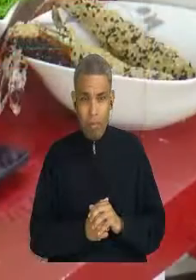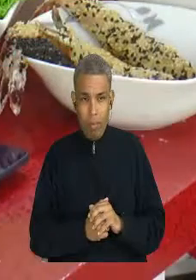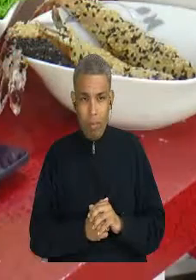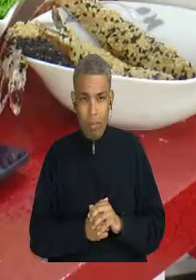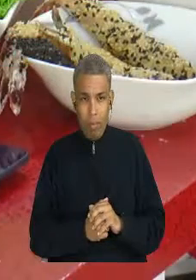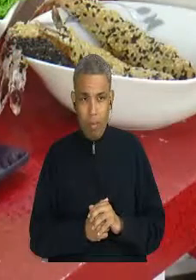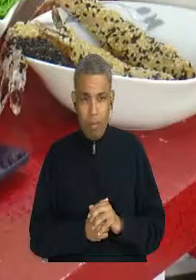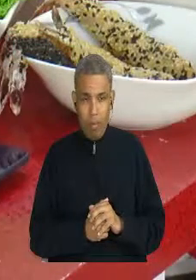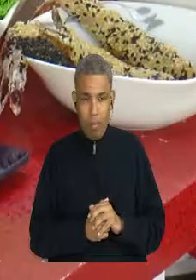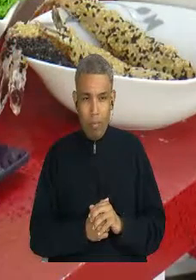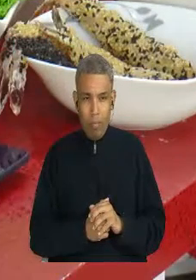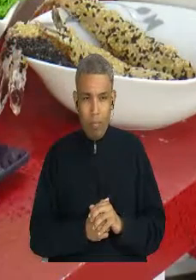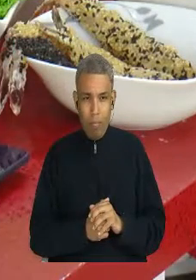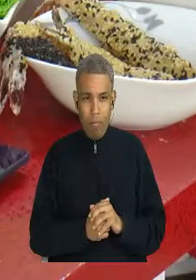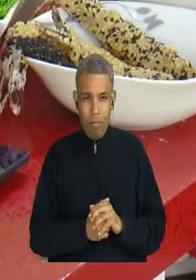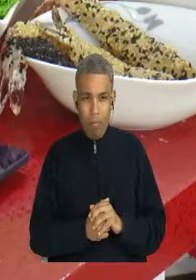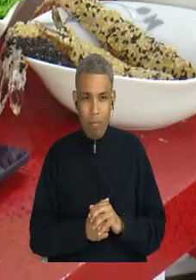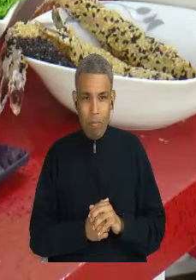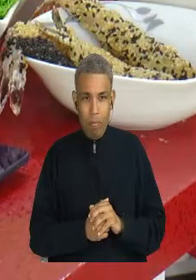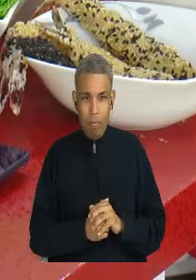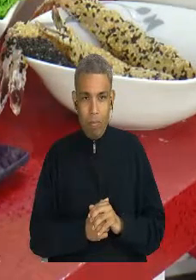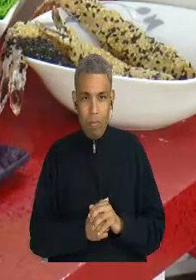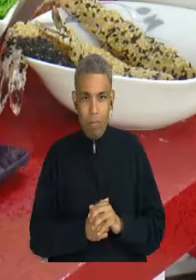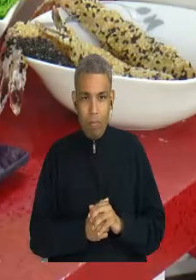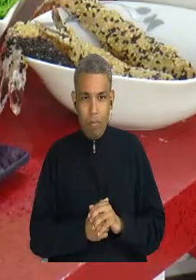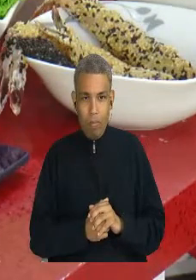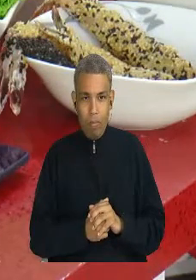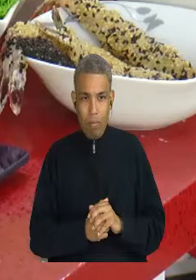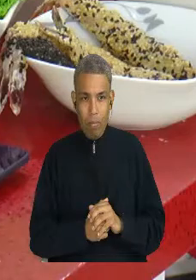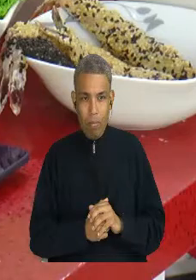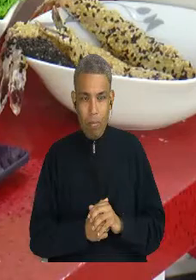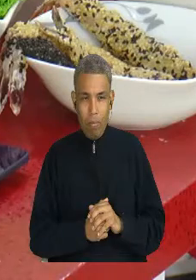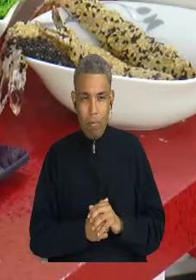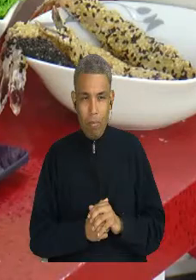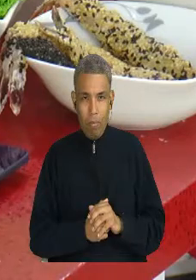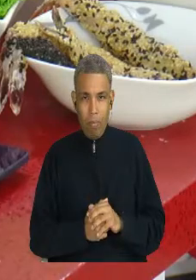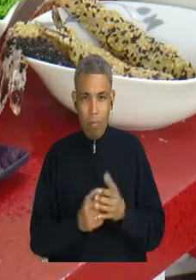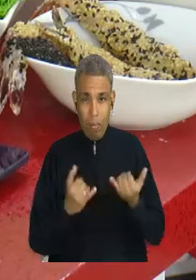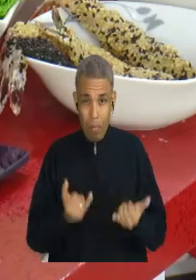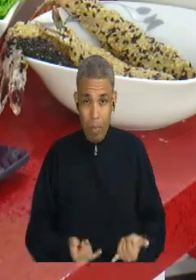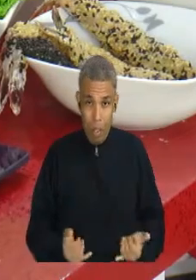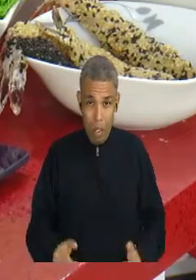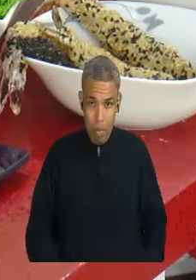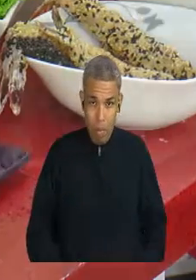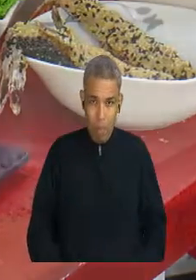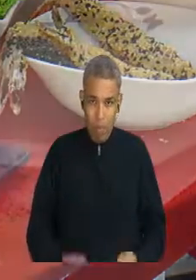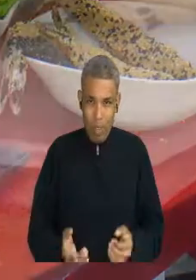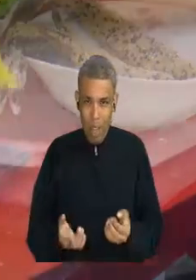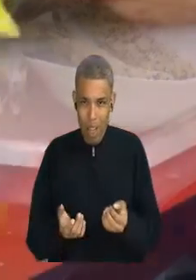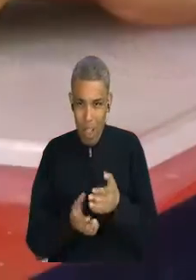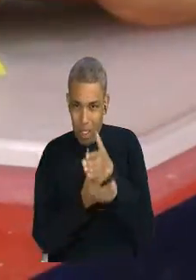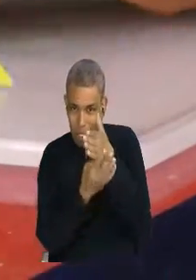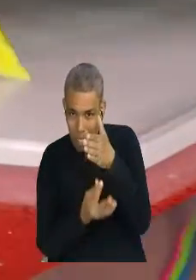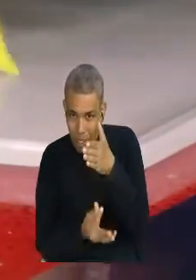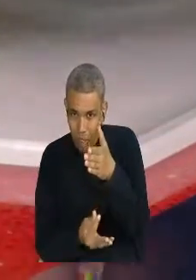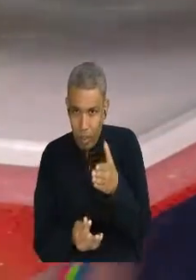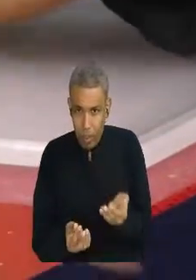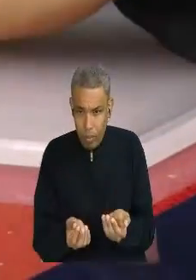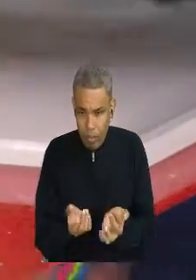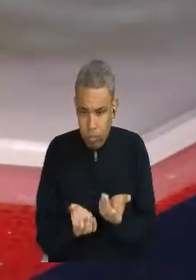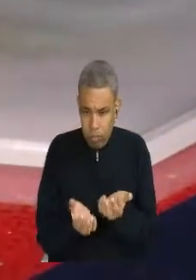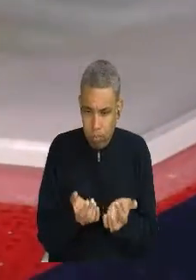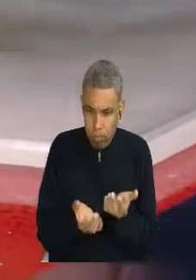baile. Entonces, ahorita vamos a empezar a fritarlos, a freírlos. Okay. ¿Sí? Entonces, es una preparación muy